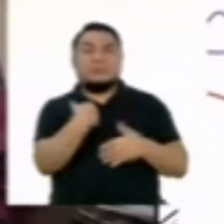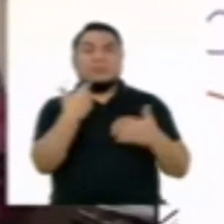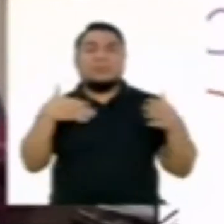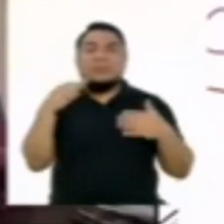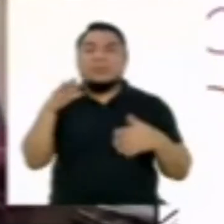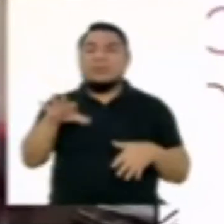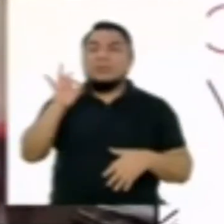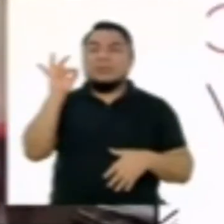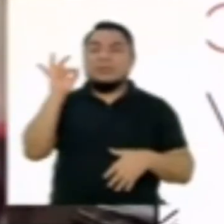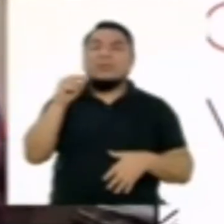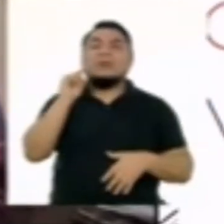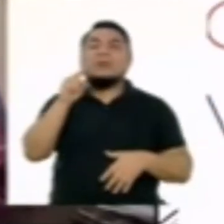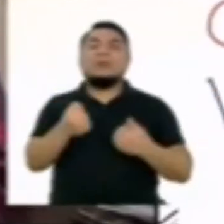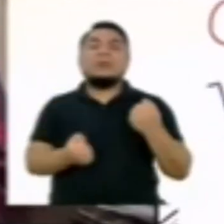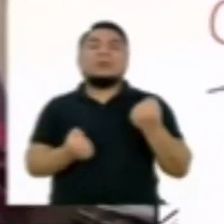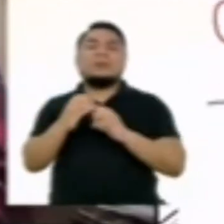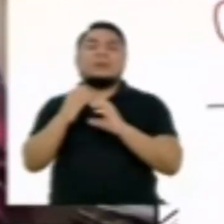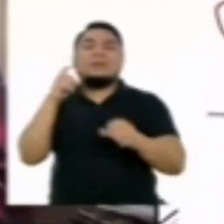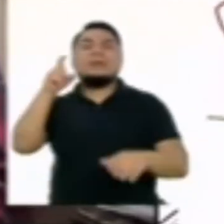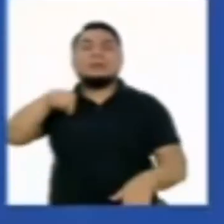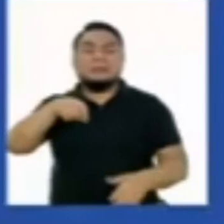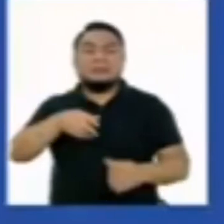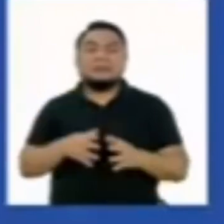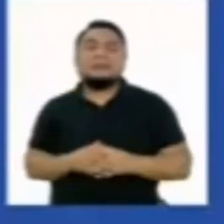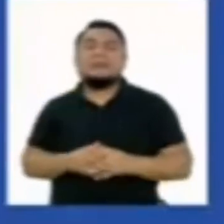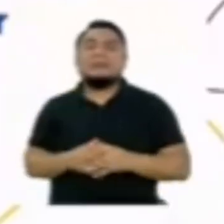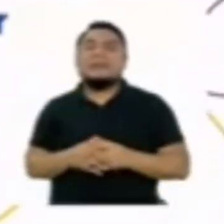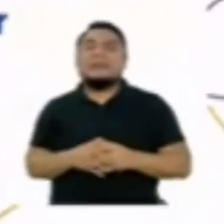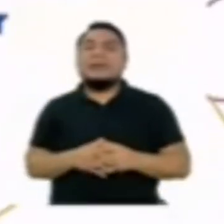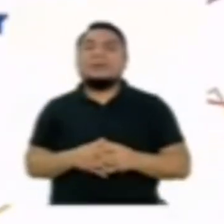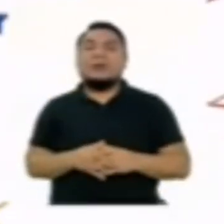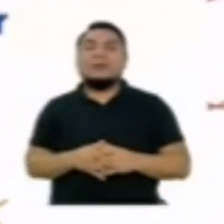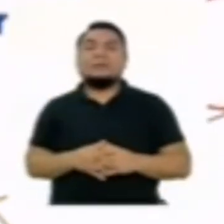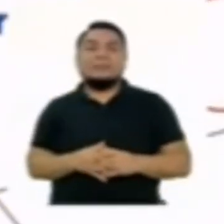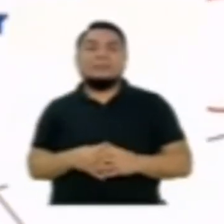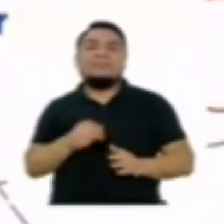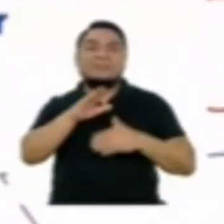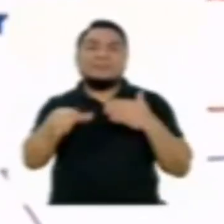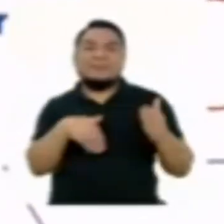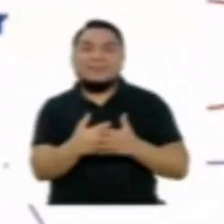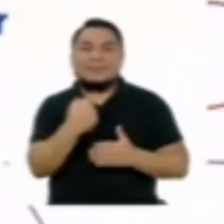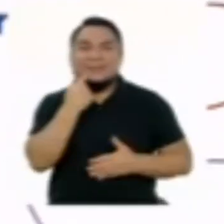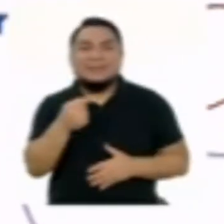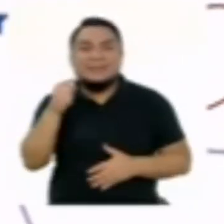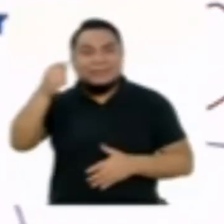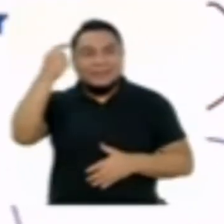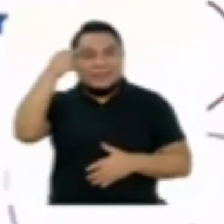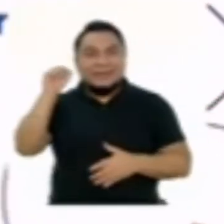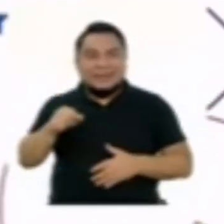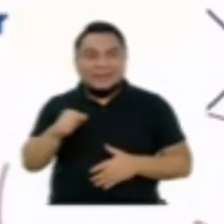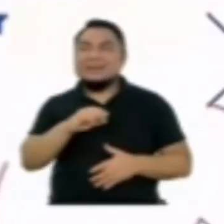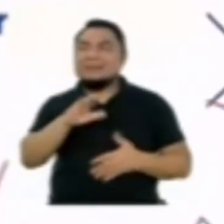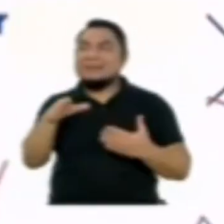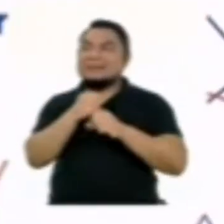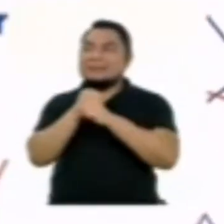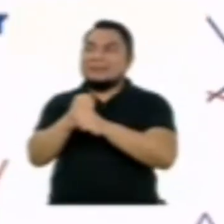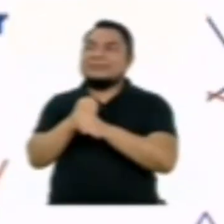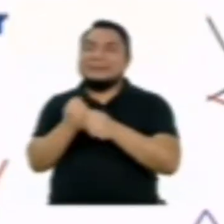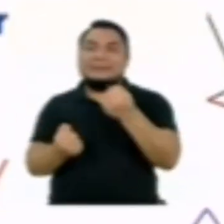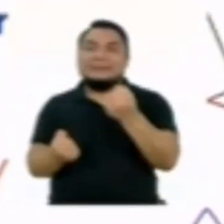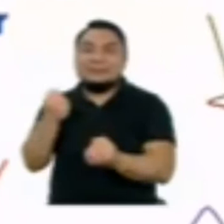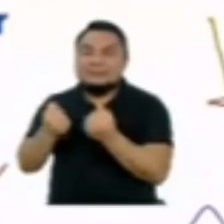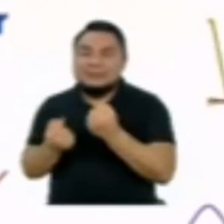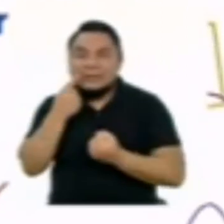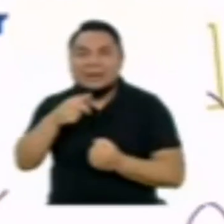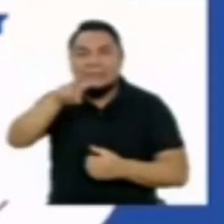podamos escoger el tipo de transporte que necesitamos. ¿Cómo podemos ayudar a tener un mejor sistema de